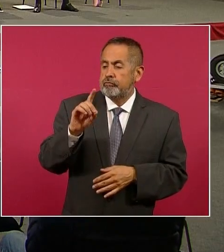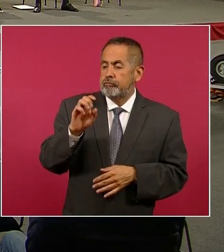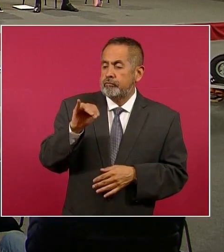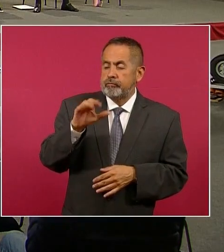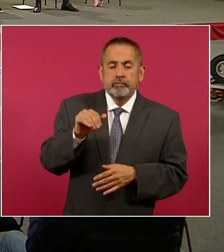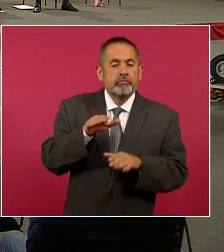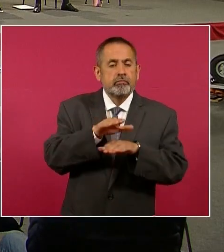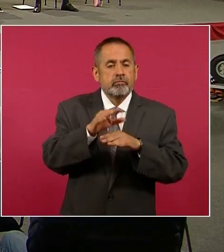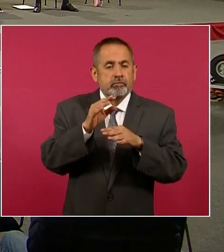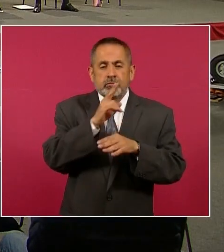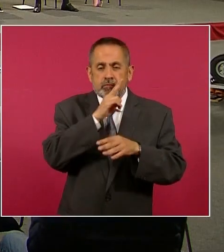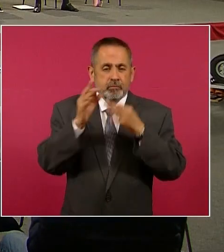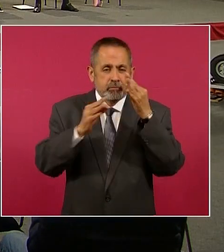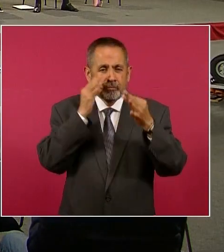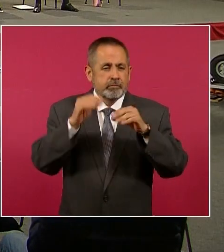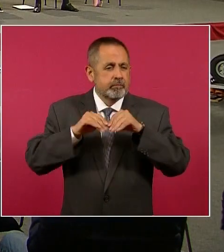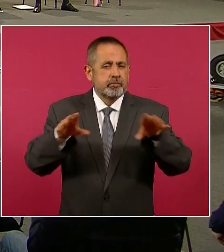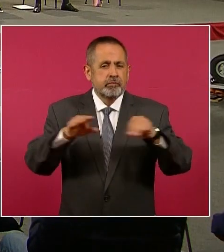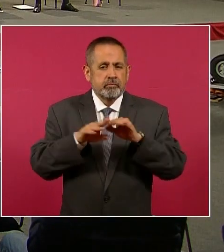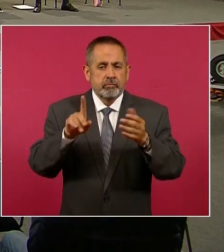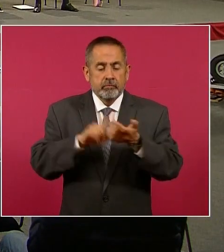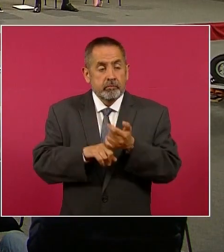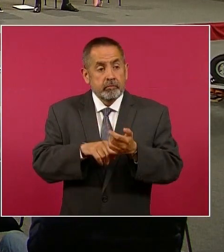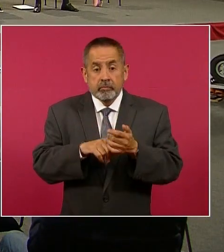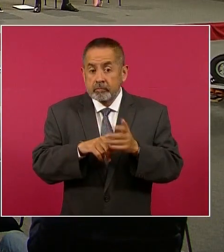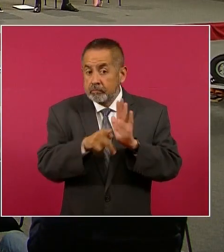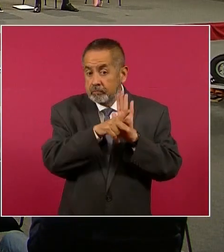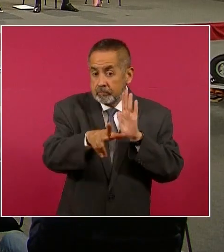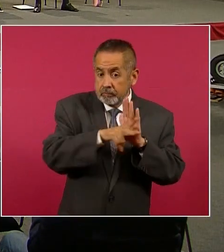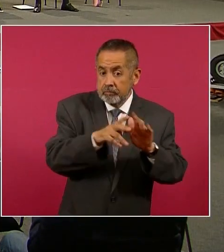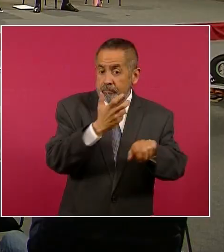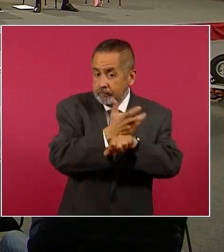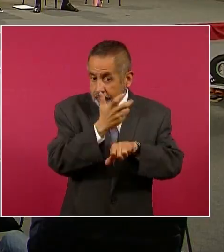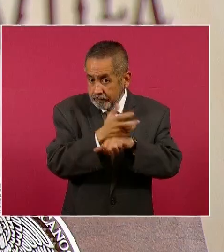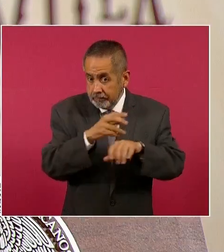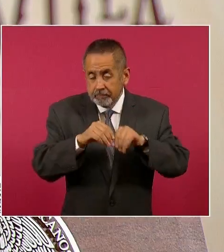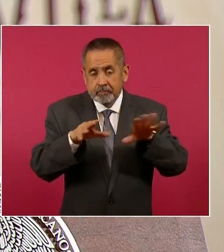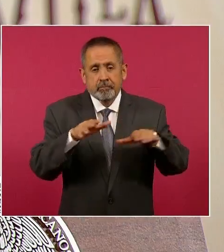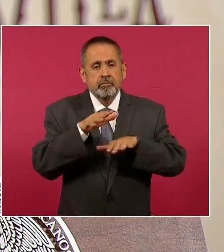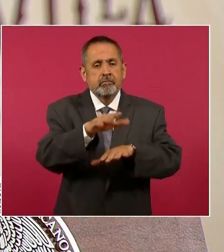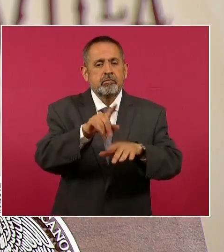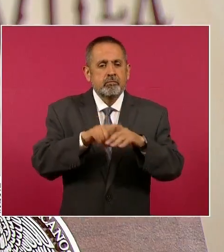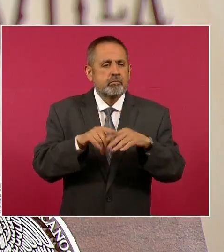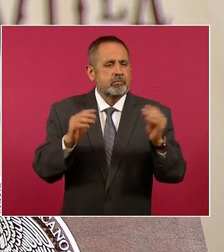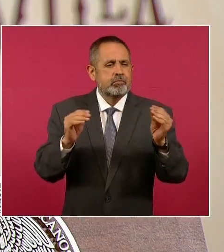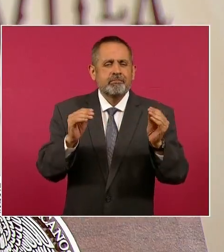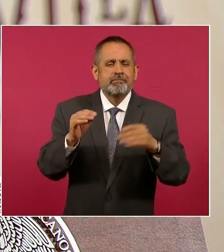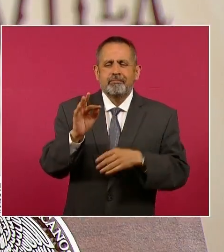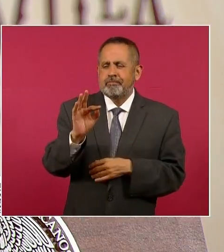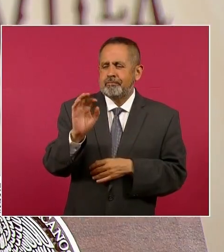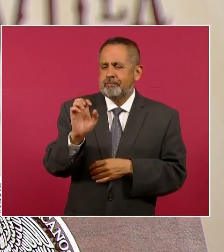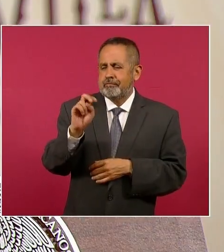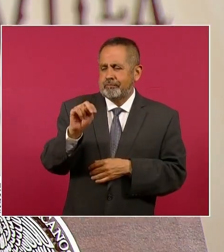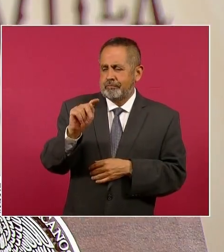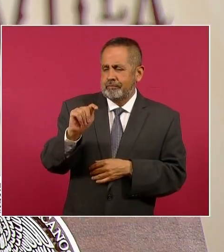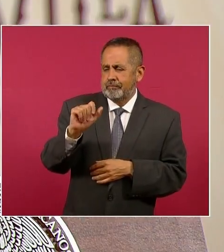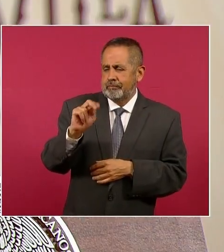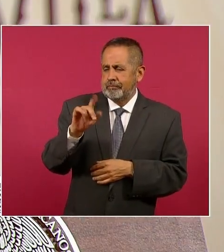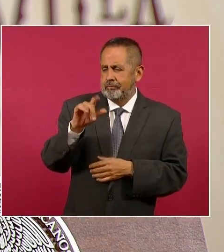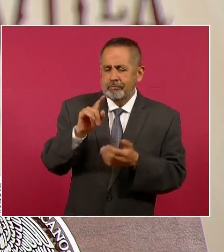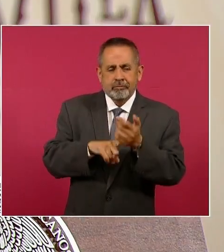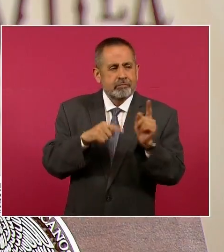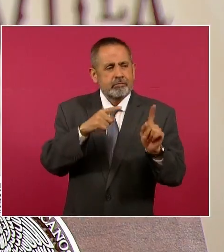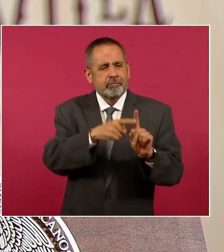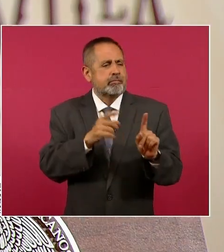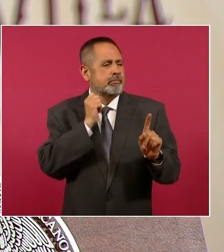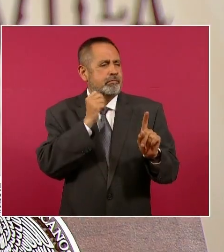sobre las noticias falsas en medios de Estados Unidos en torno al debate sobre el fentanilo y las posturas del